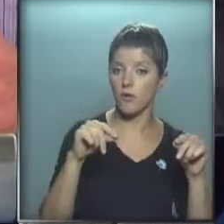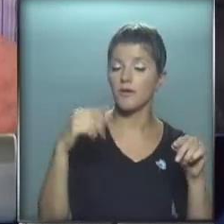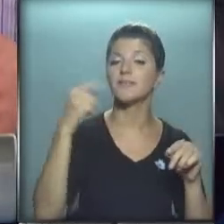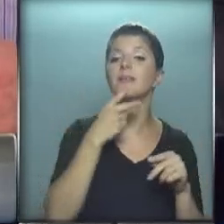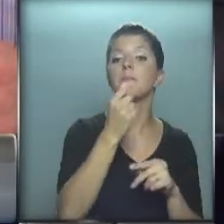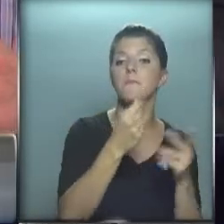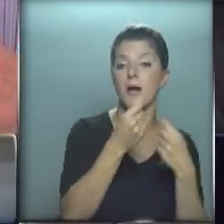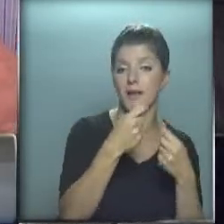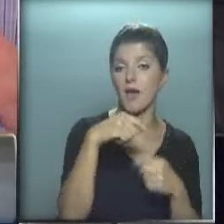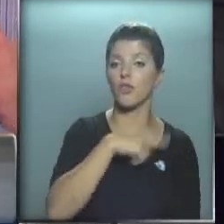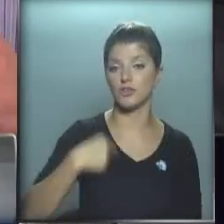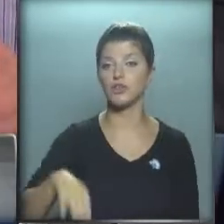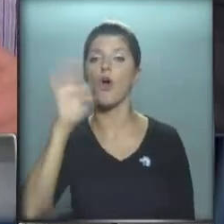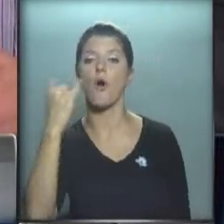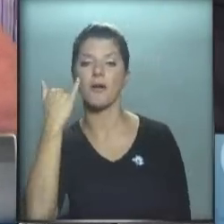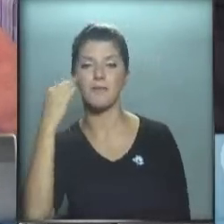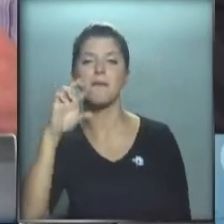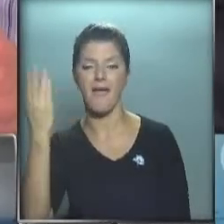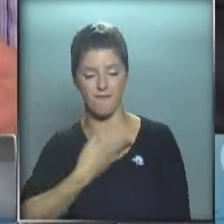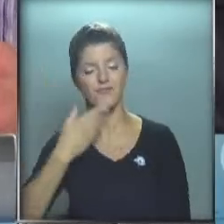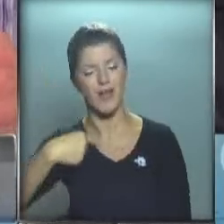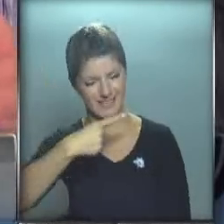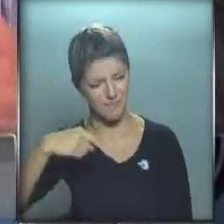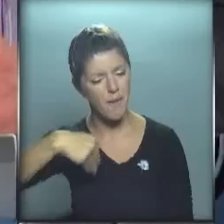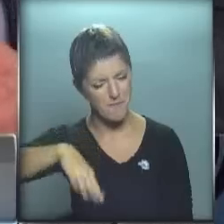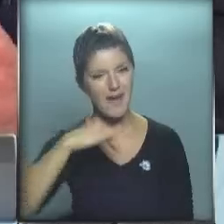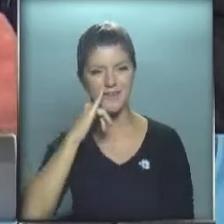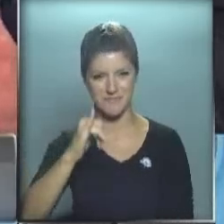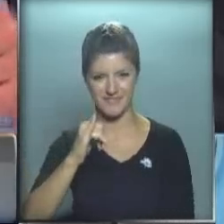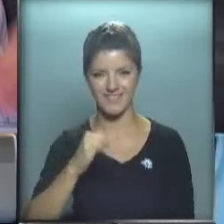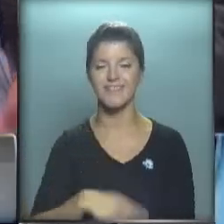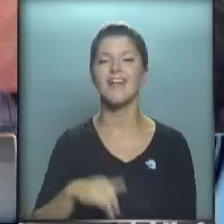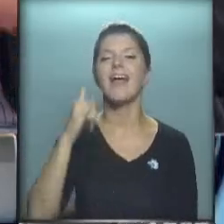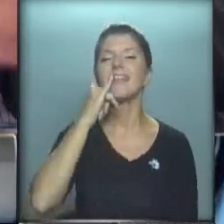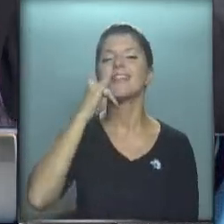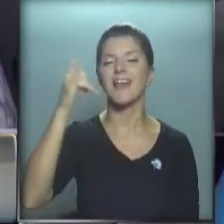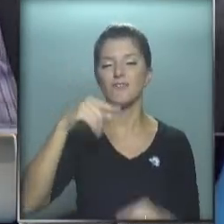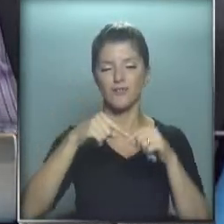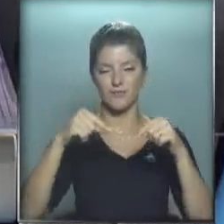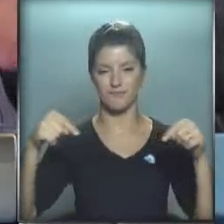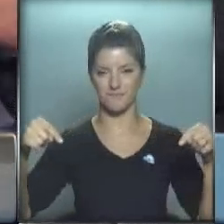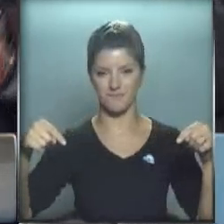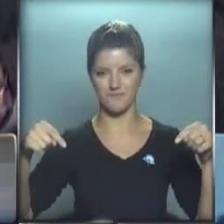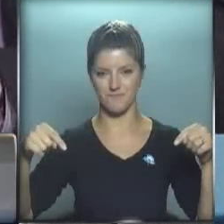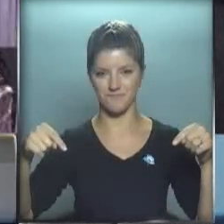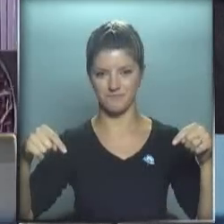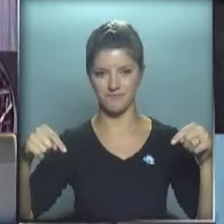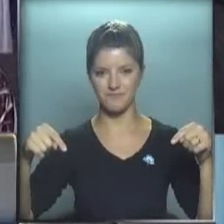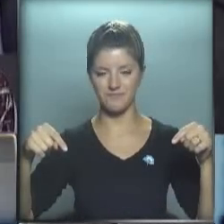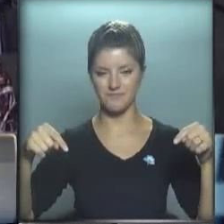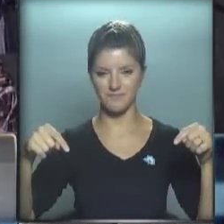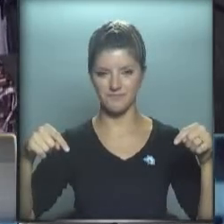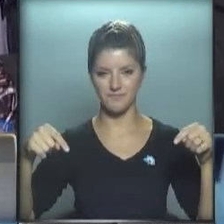o ipf en la semana lo respondemos en la semana te lo respondemos 08004 1777 4535